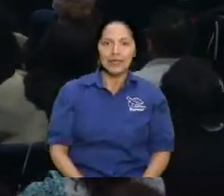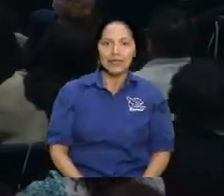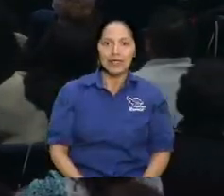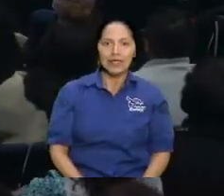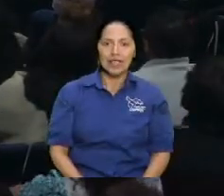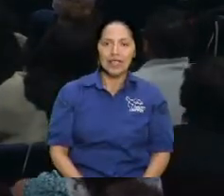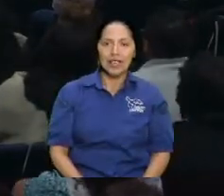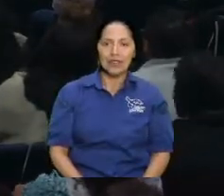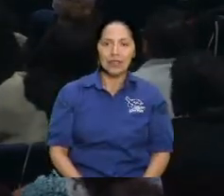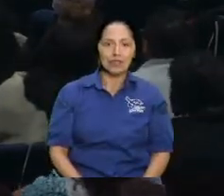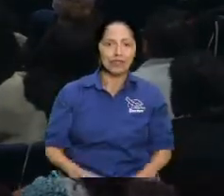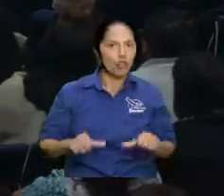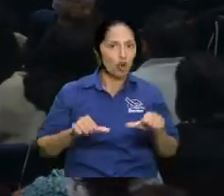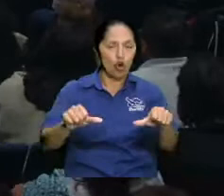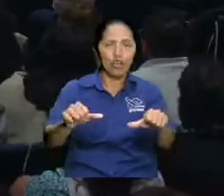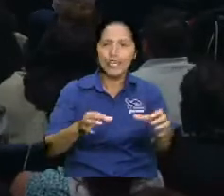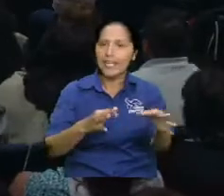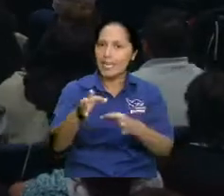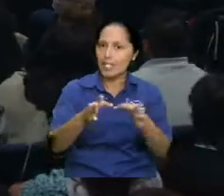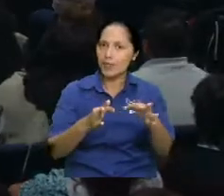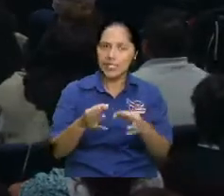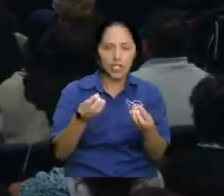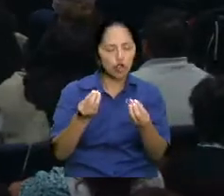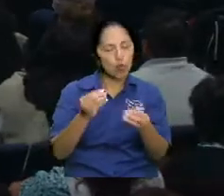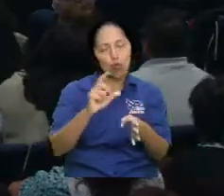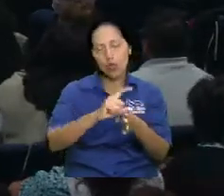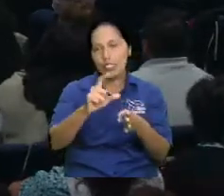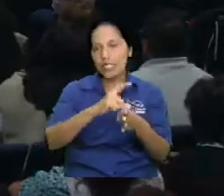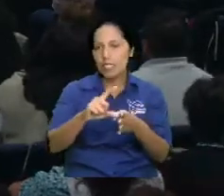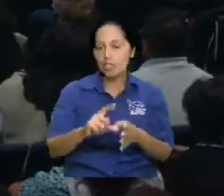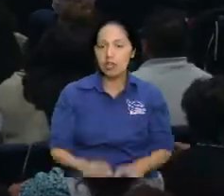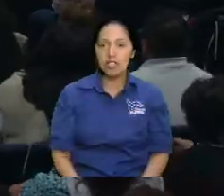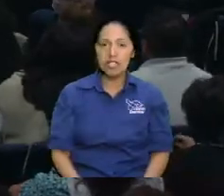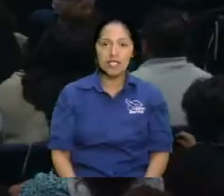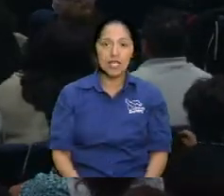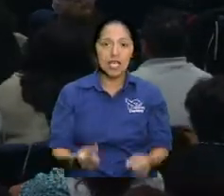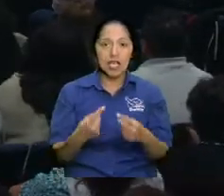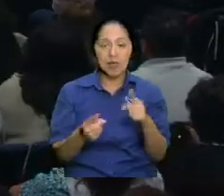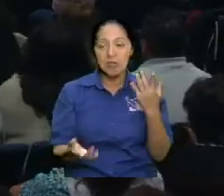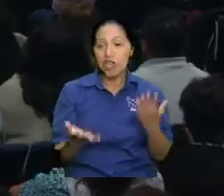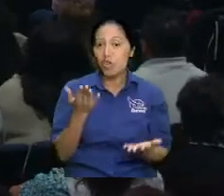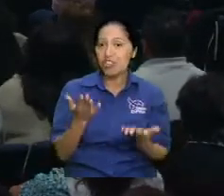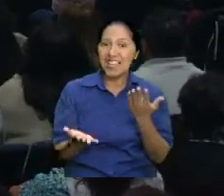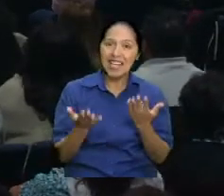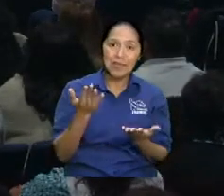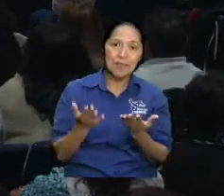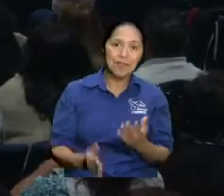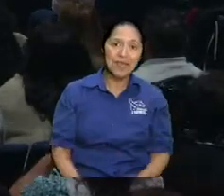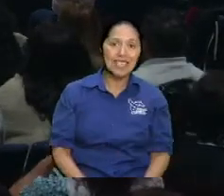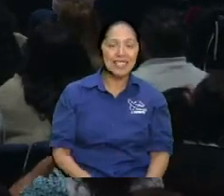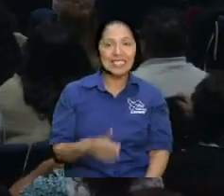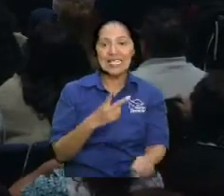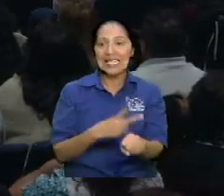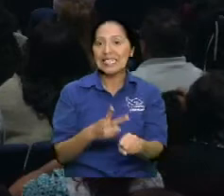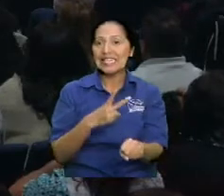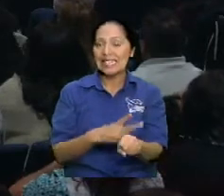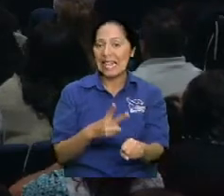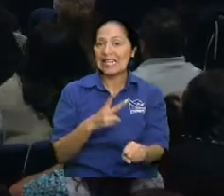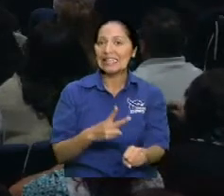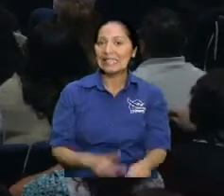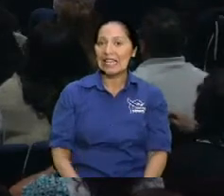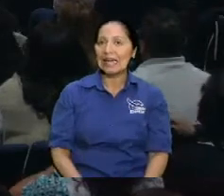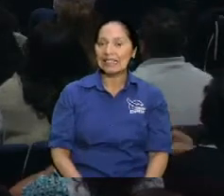Quisiera seguir explicándole un montón de cosas, leyendo, pero nos tardaríamos bastante leyendo los diferentes capítulos, porque este de Gedeón se